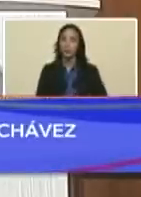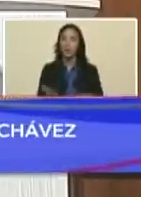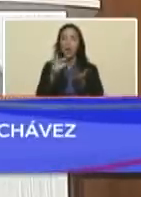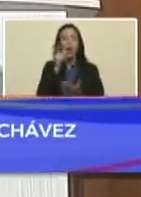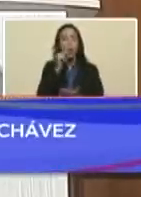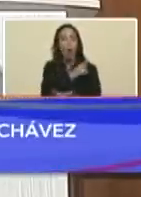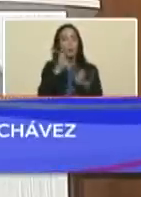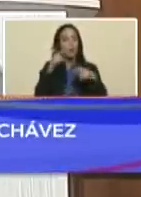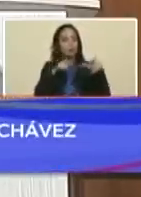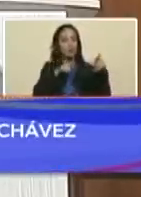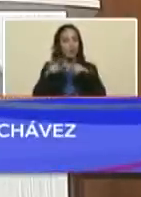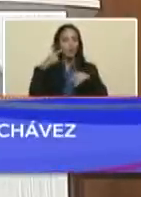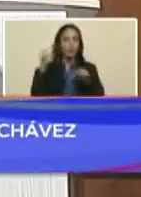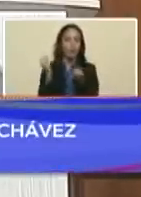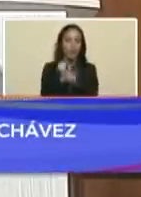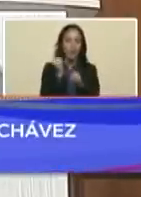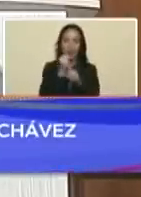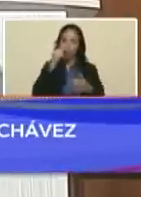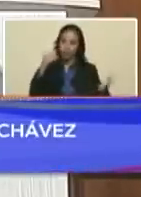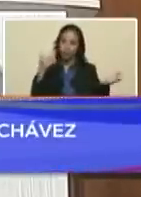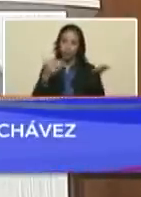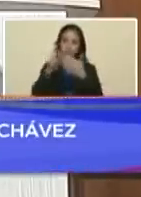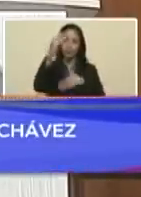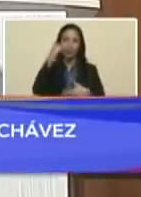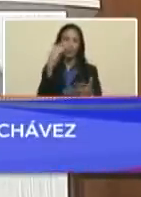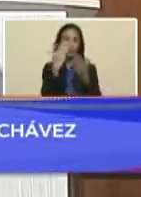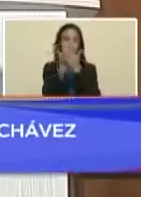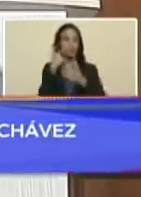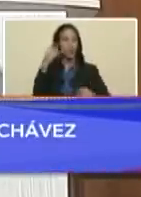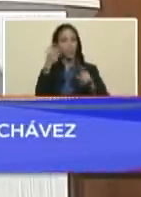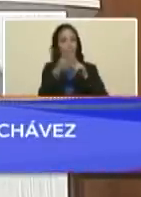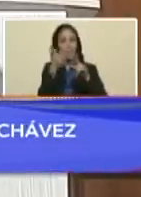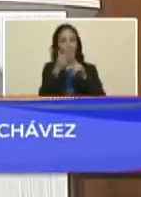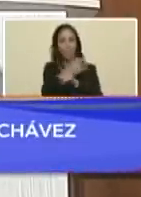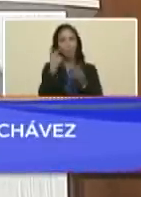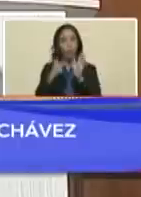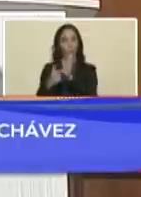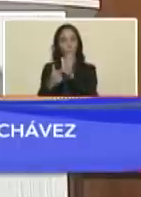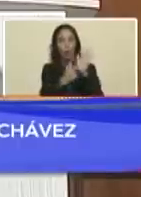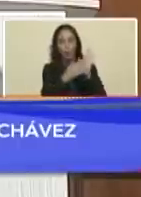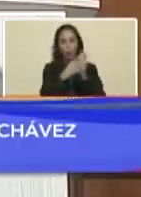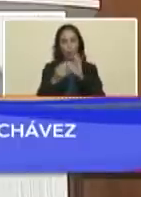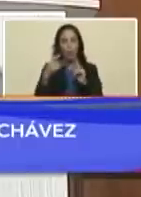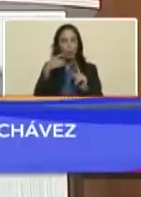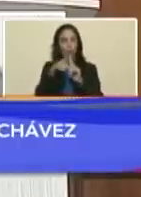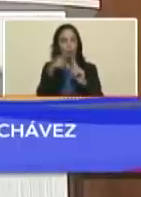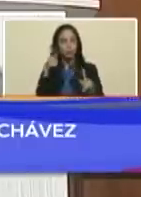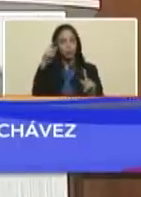misión cumplida, aquí seguimos nosotros al frente, batallando con tu ejemplo,